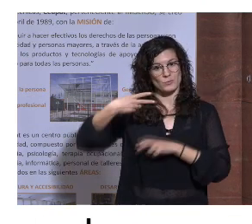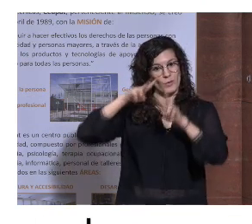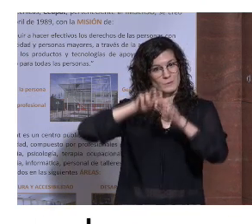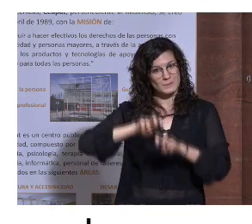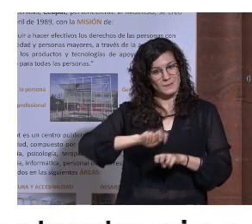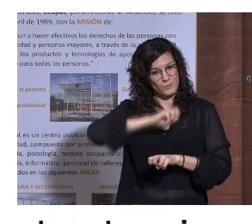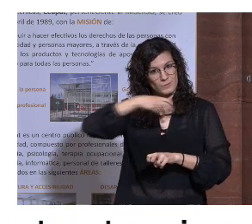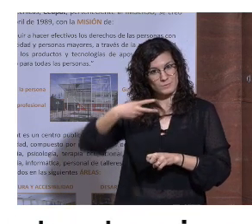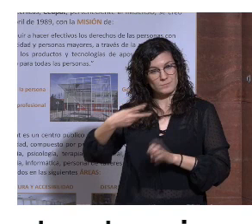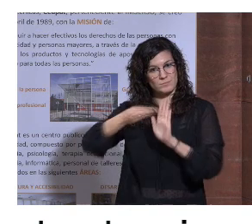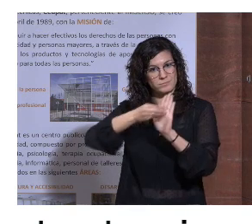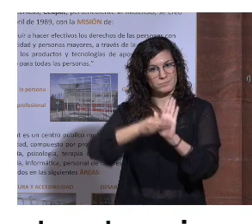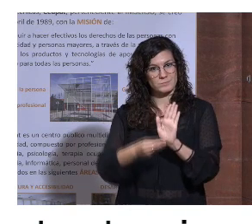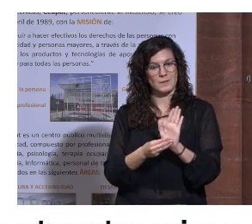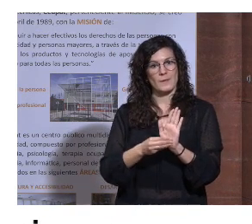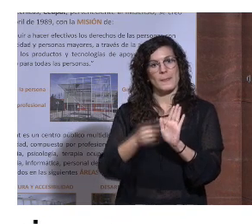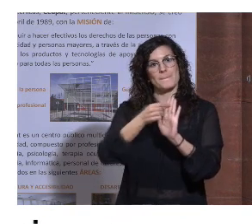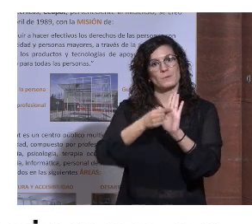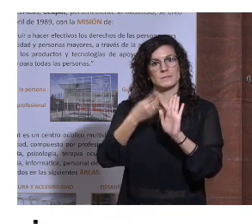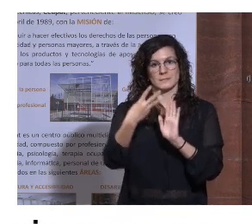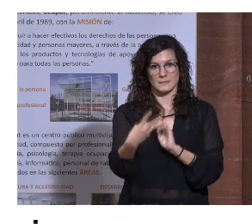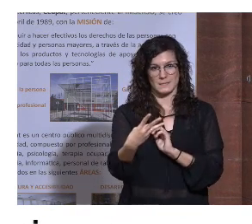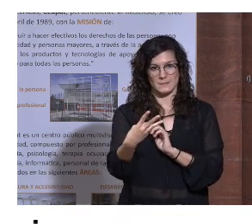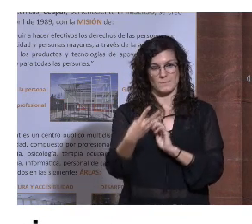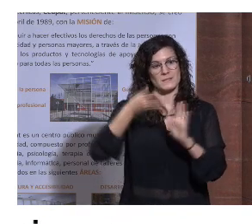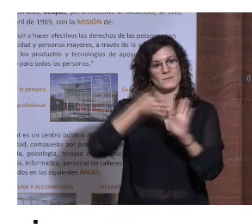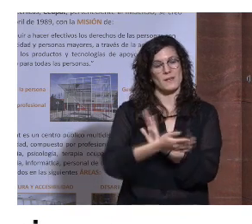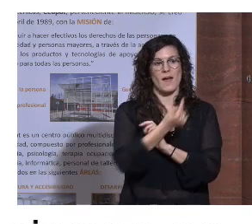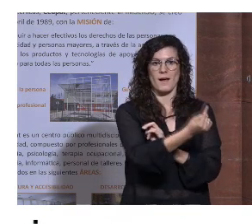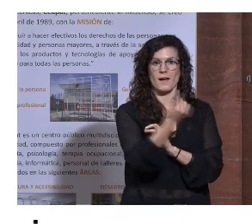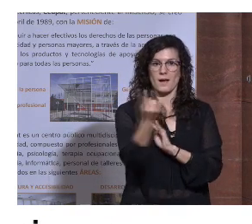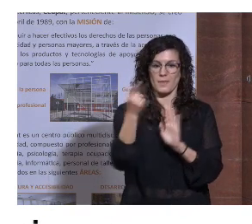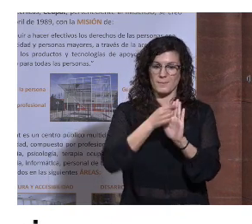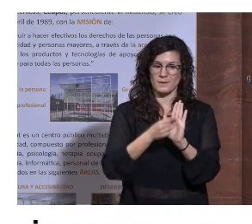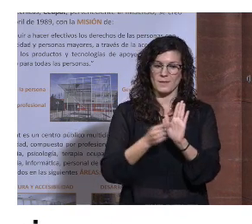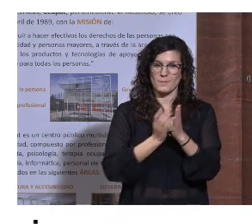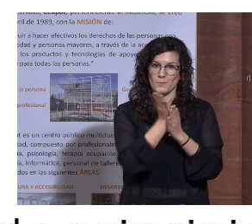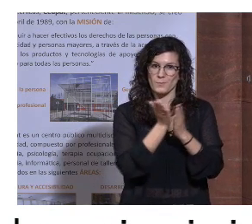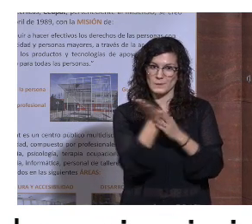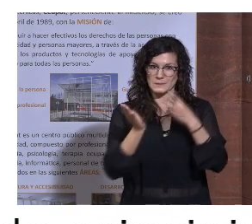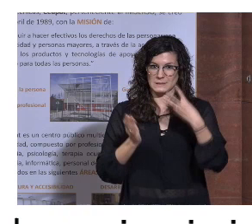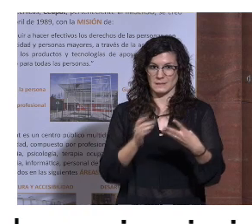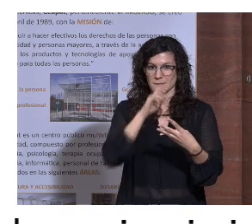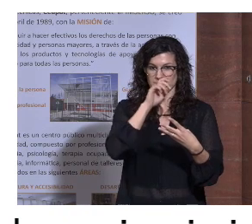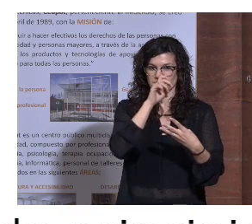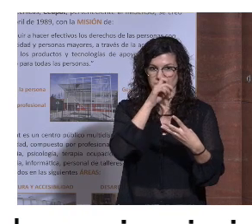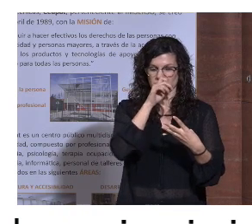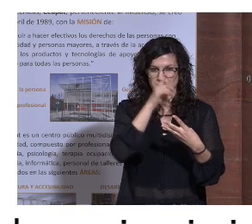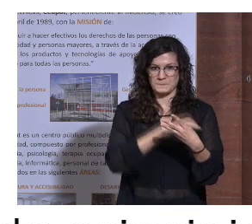investigaciones en torno a tres pautas. Es decir, cada principio tiene tres pautas dentro de los cuales